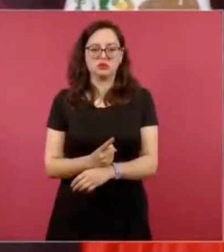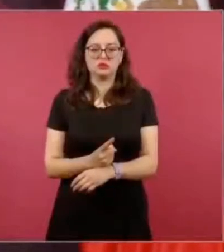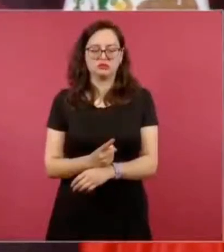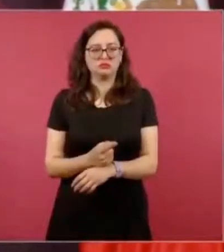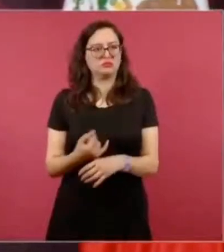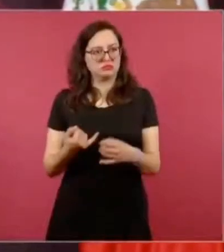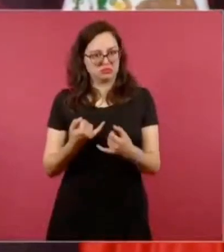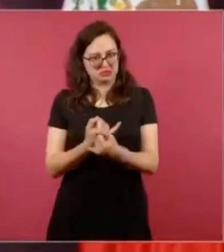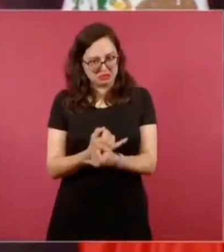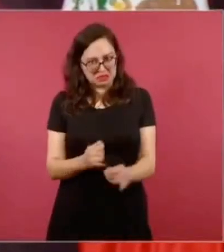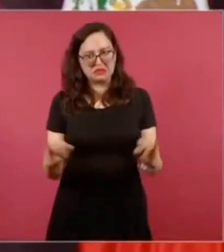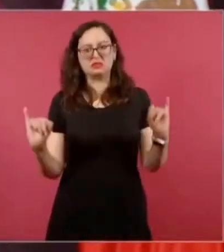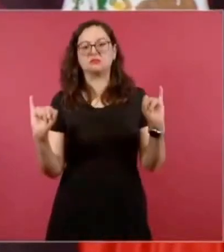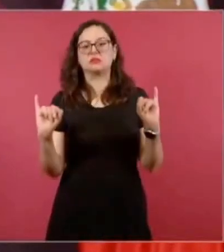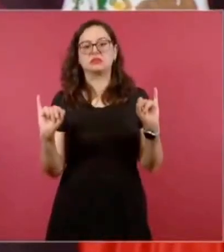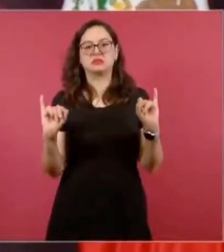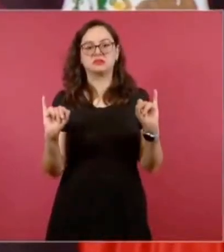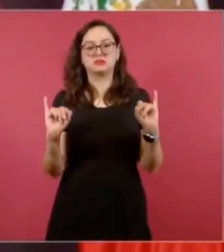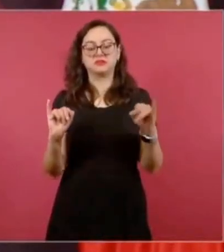autónomo, independiente.